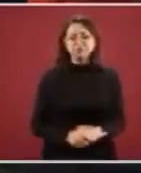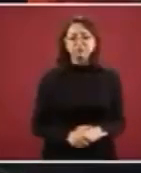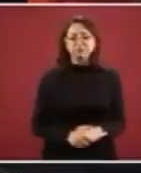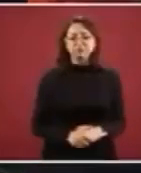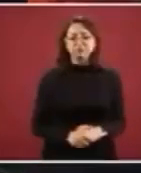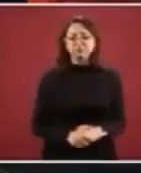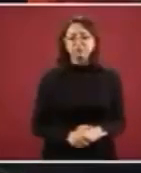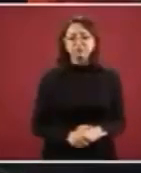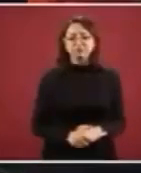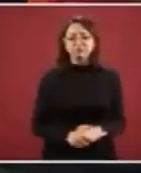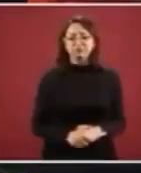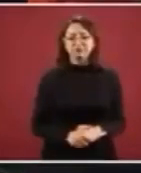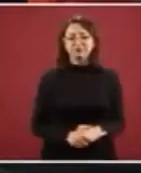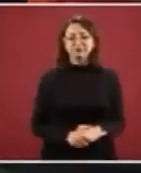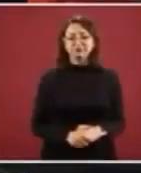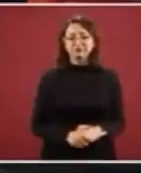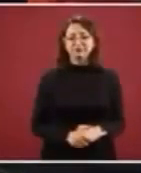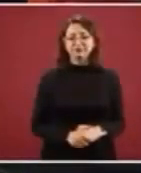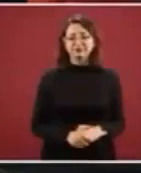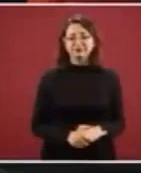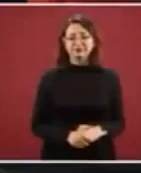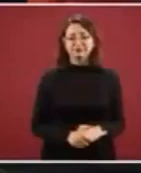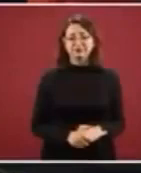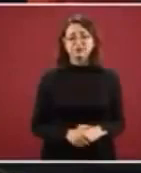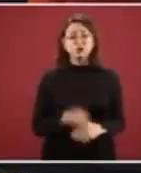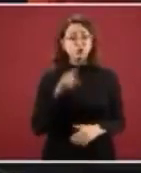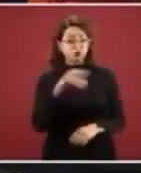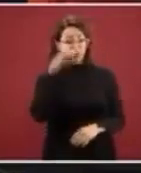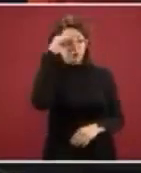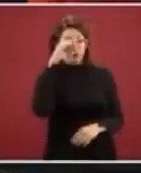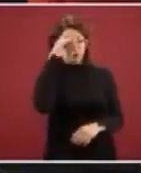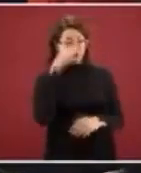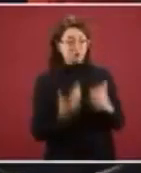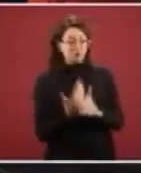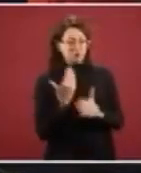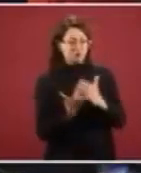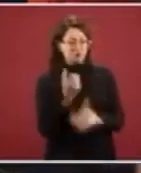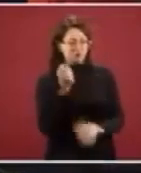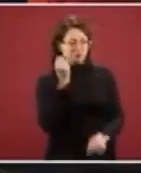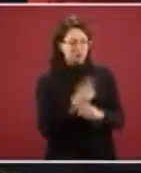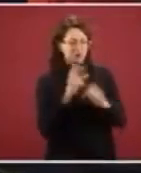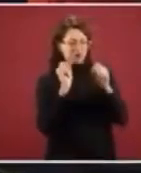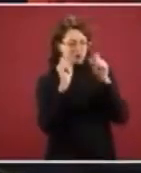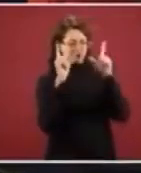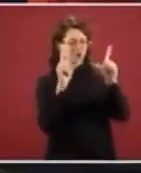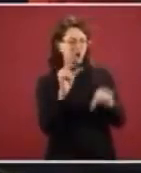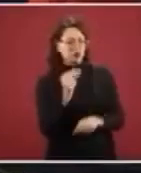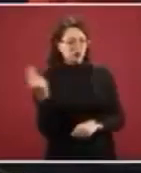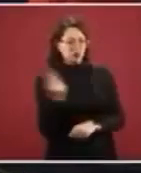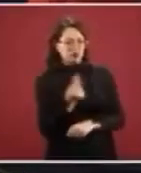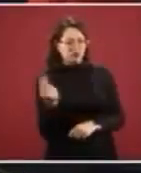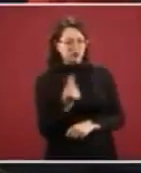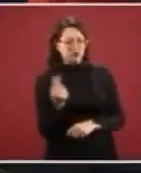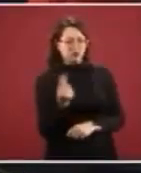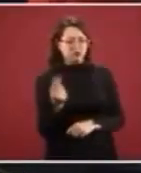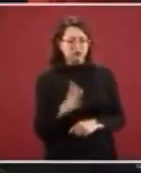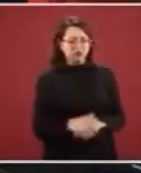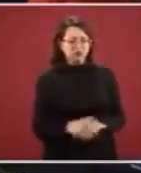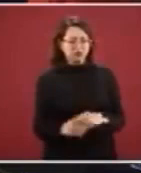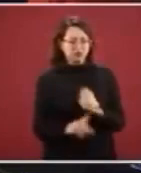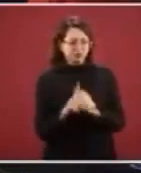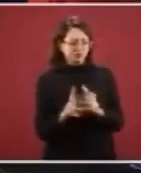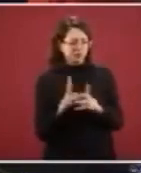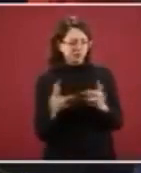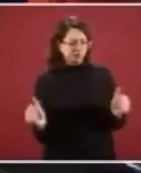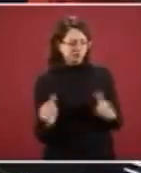¿Usted considera que no por mucho madrugar se resuelven los problemas de inseguridad o cree que si ellos pues se comprometieran? Yo sí pienso